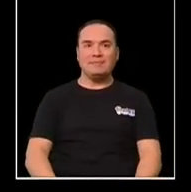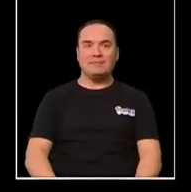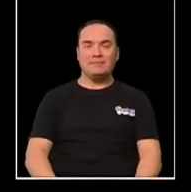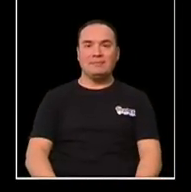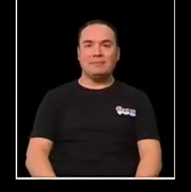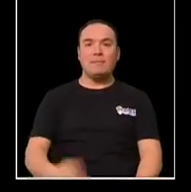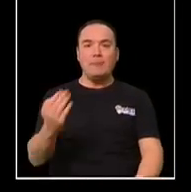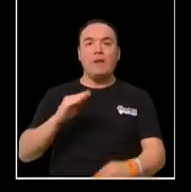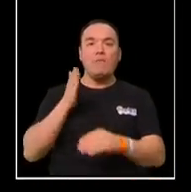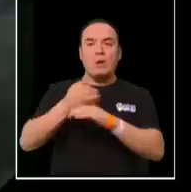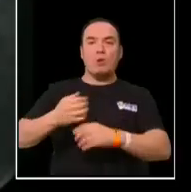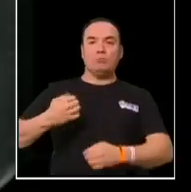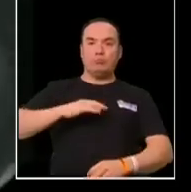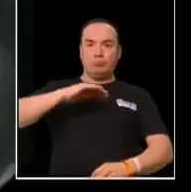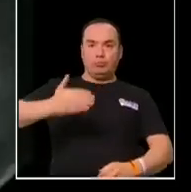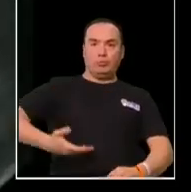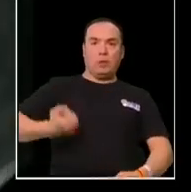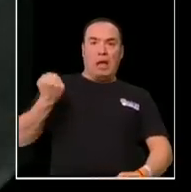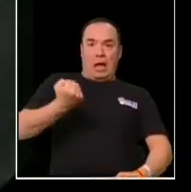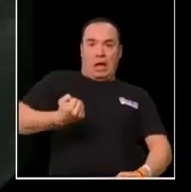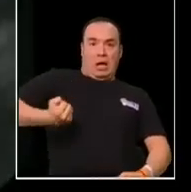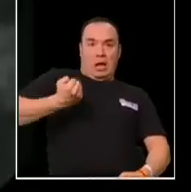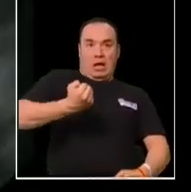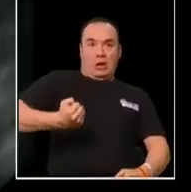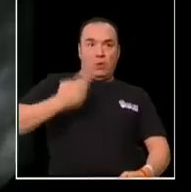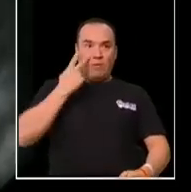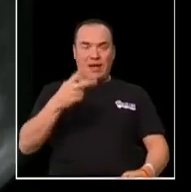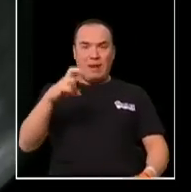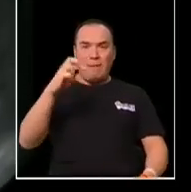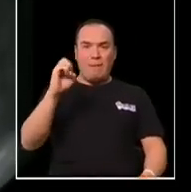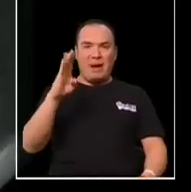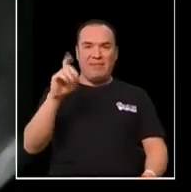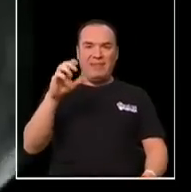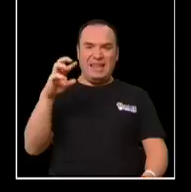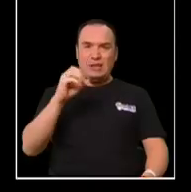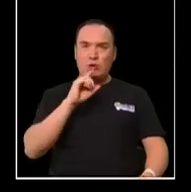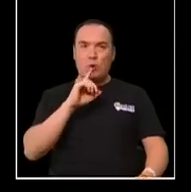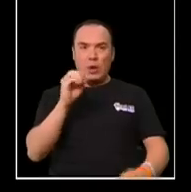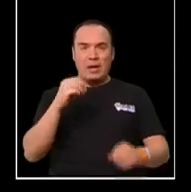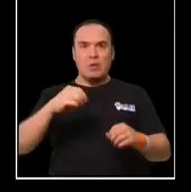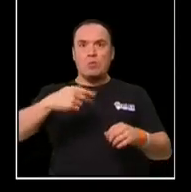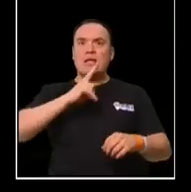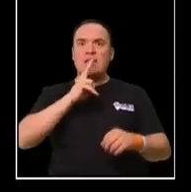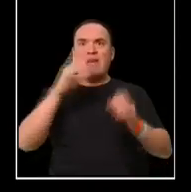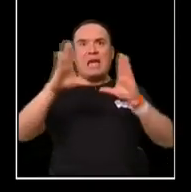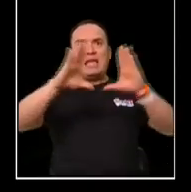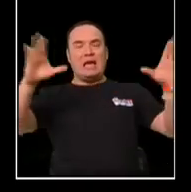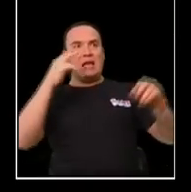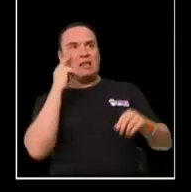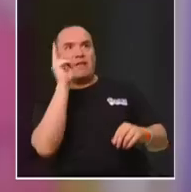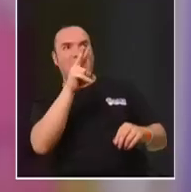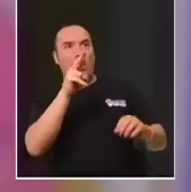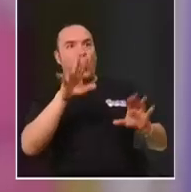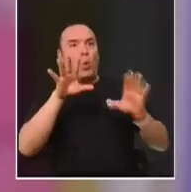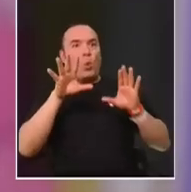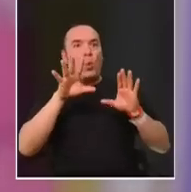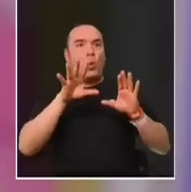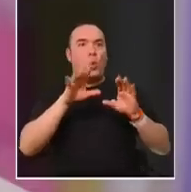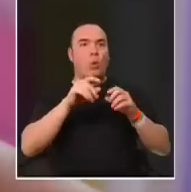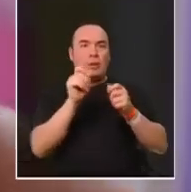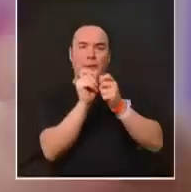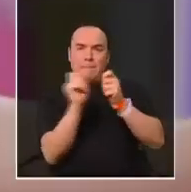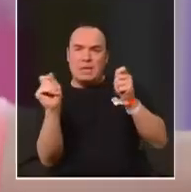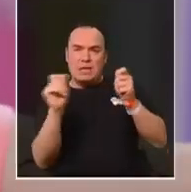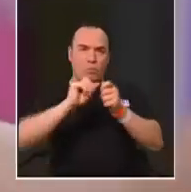Fuimos a una ecografía. Se ve a Pablito en televisión gigante. Le toman las medidas con una tirita